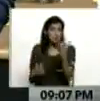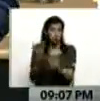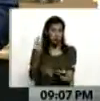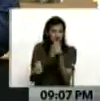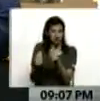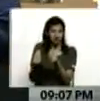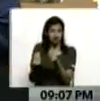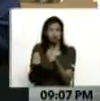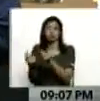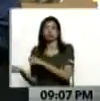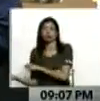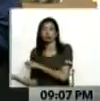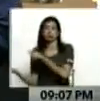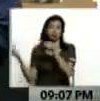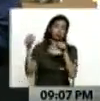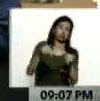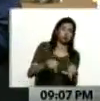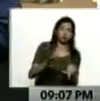que